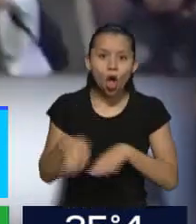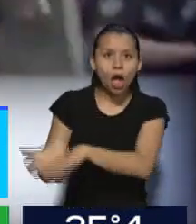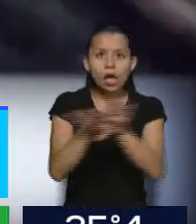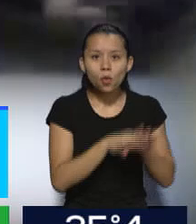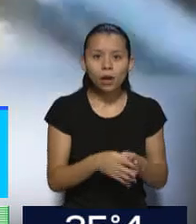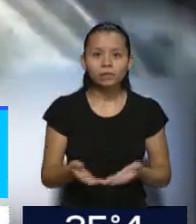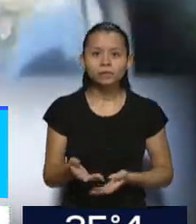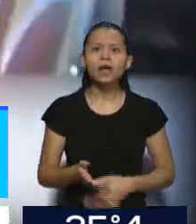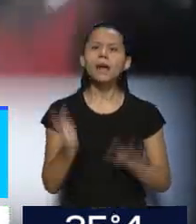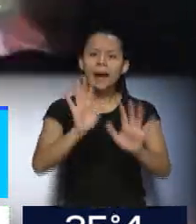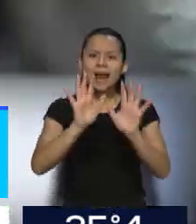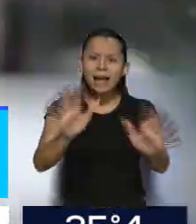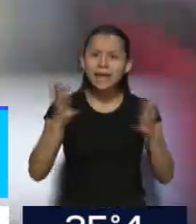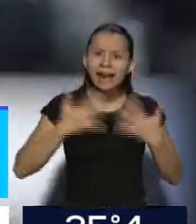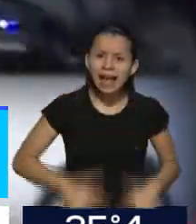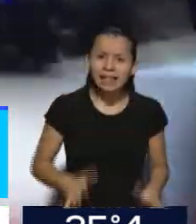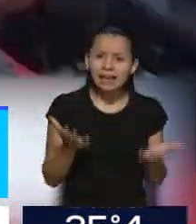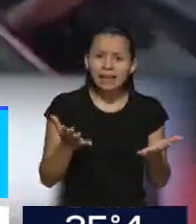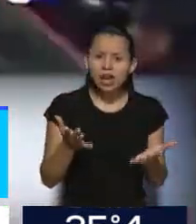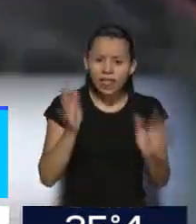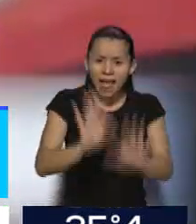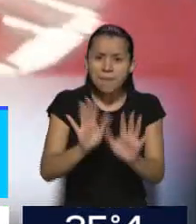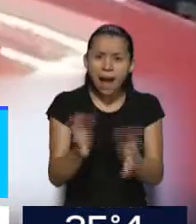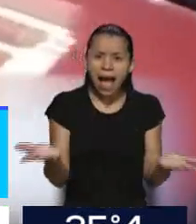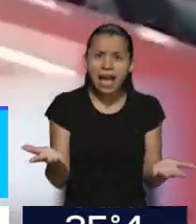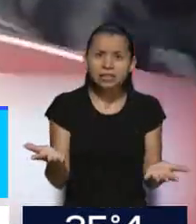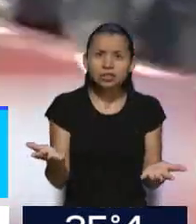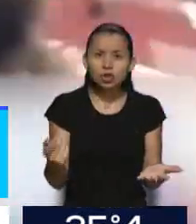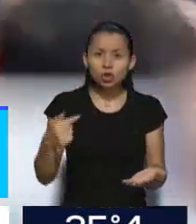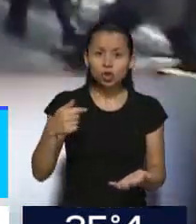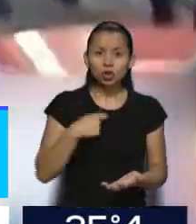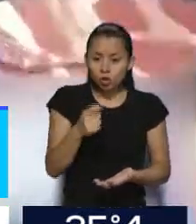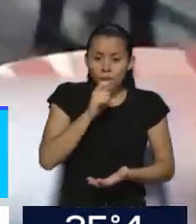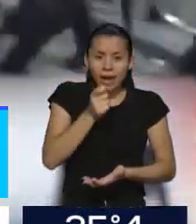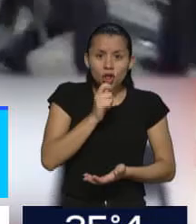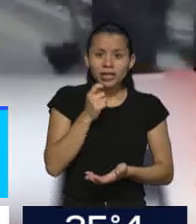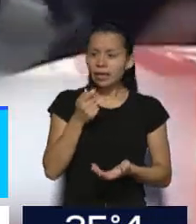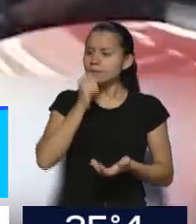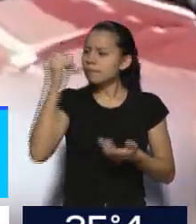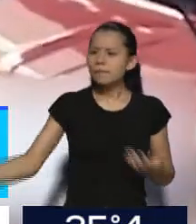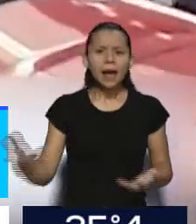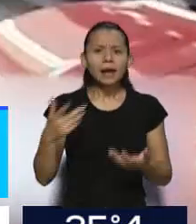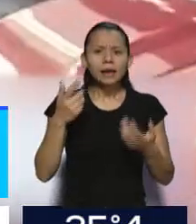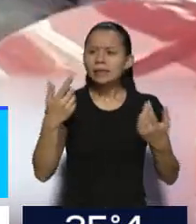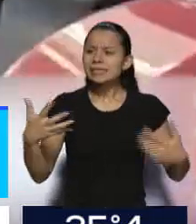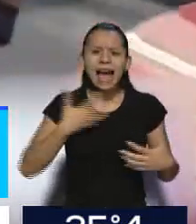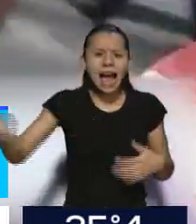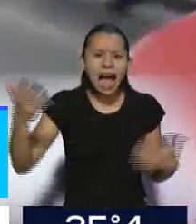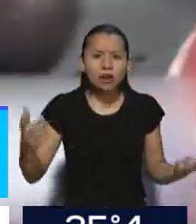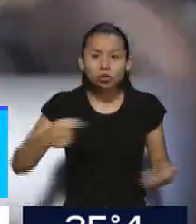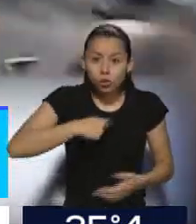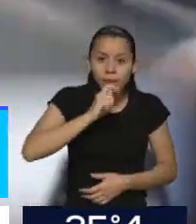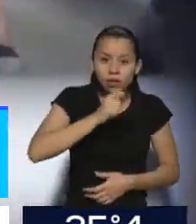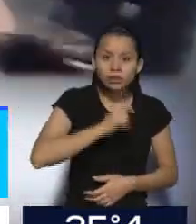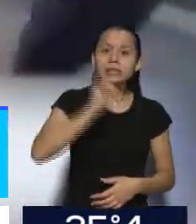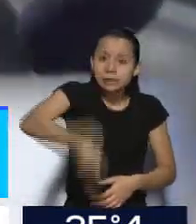¡Despacio, loco! ¡Esperen! No tengo el micrófono, señor. Me sacaron, sí. Sí. Pero